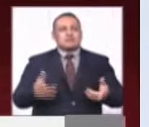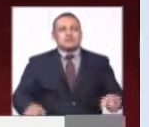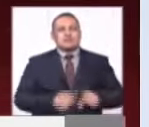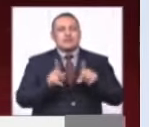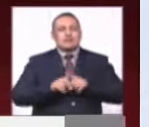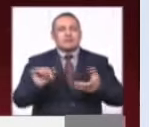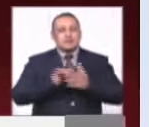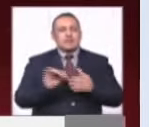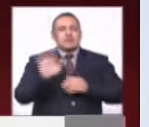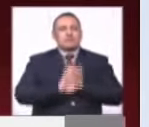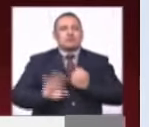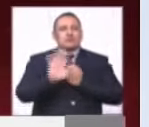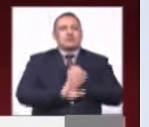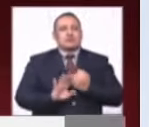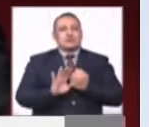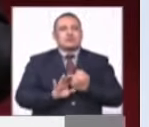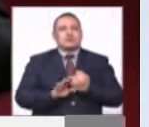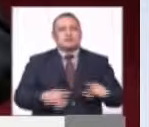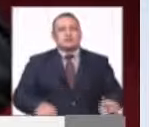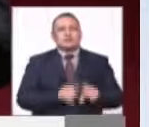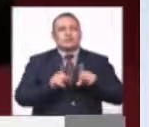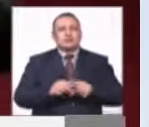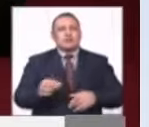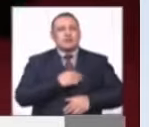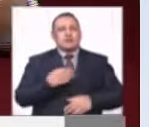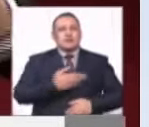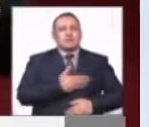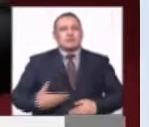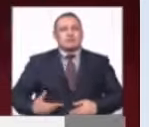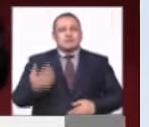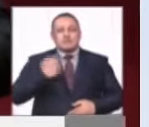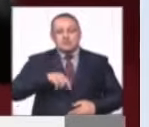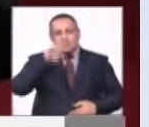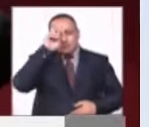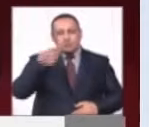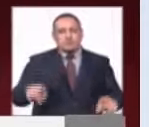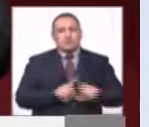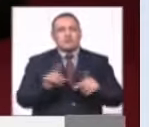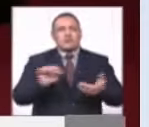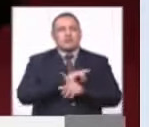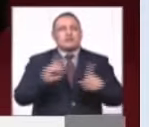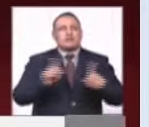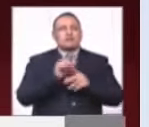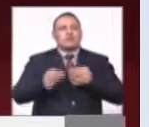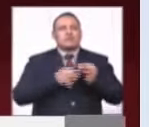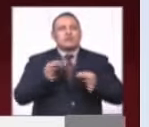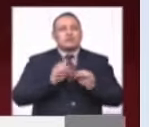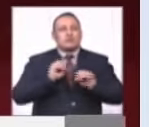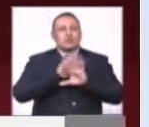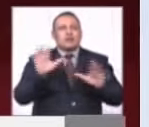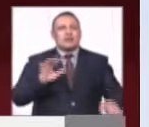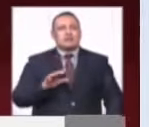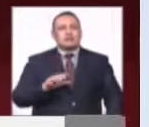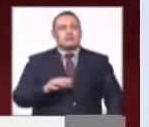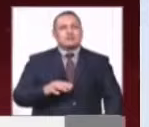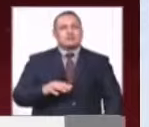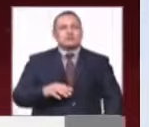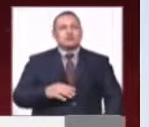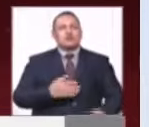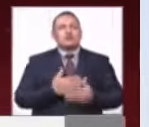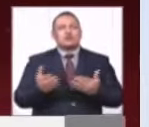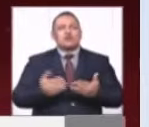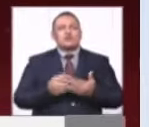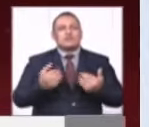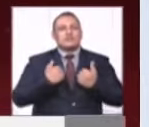es blindar a la Presidenta de la República, que no ha dado explicaciones claras de dónde